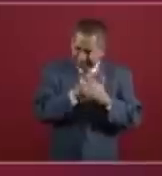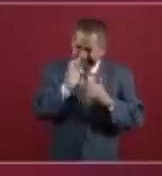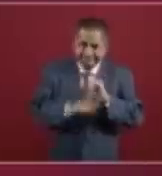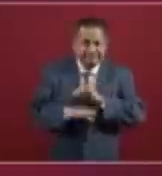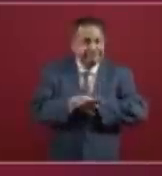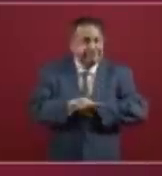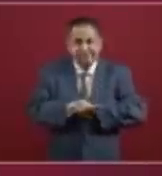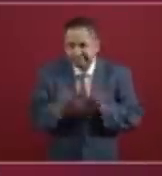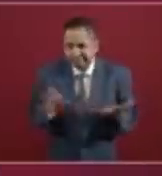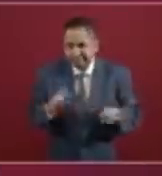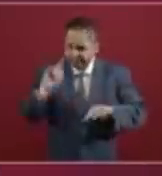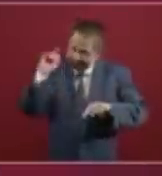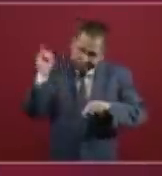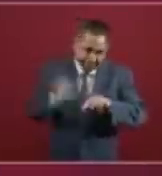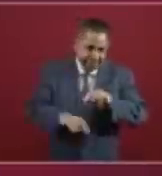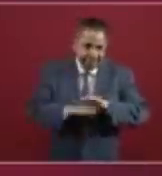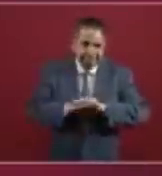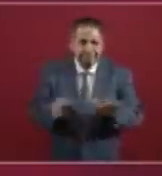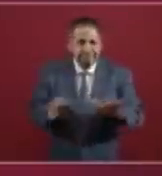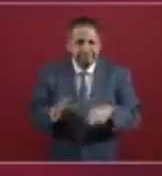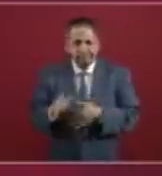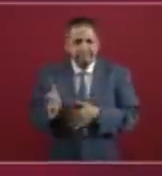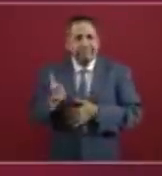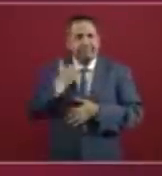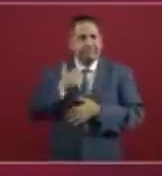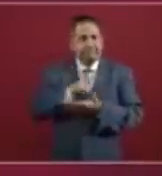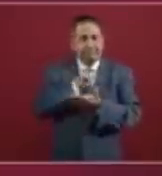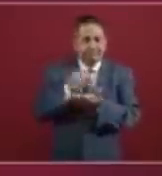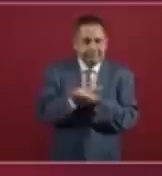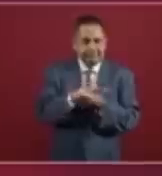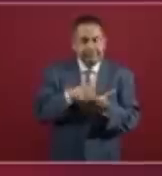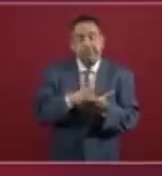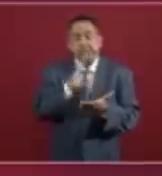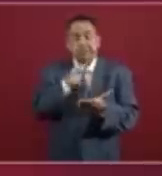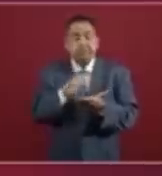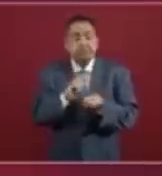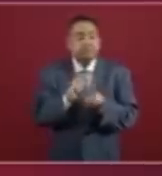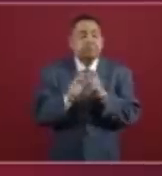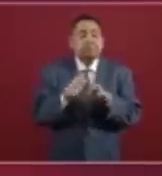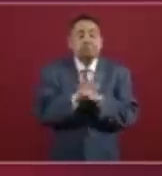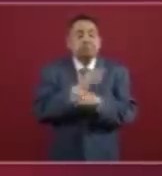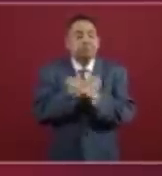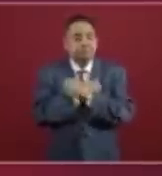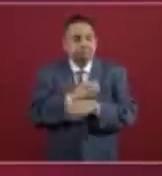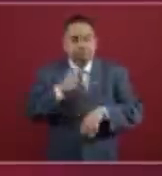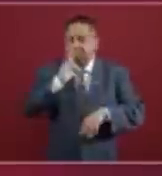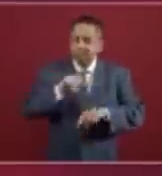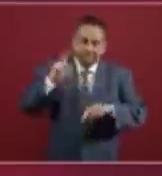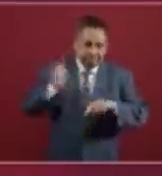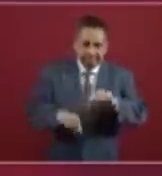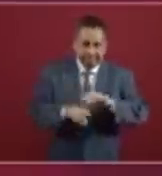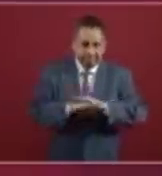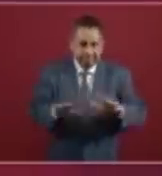de la mal llamada reforma educativa.